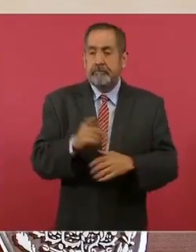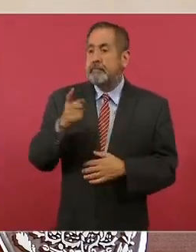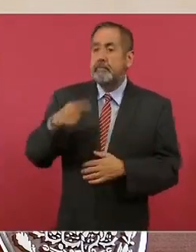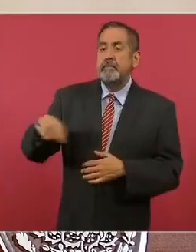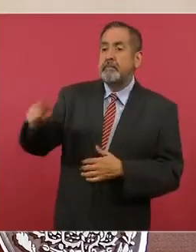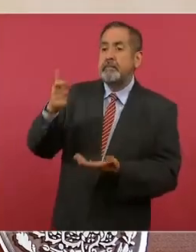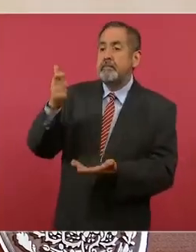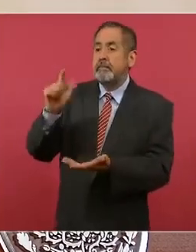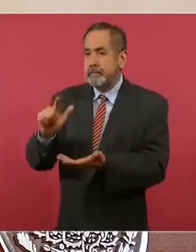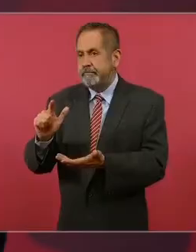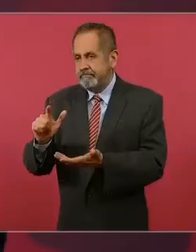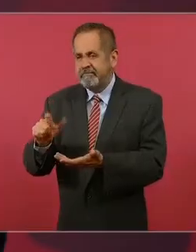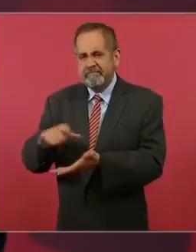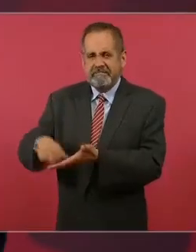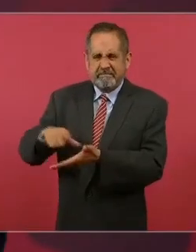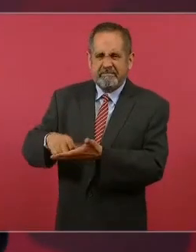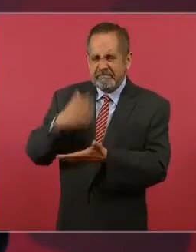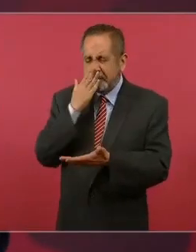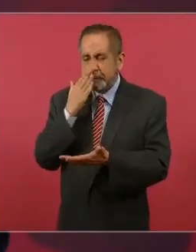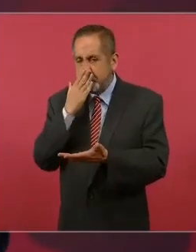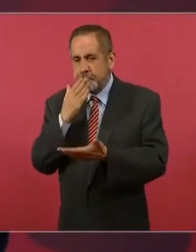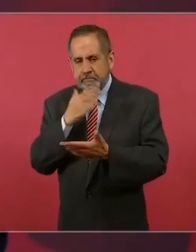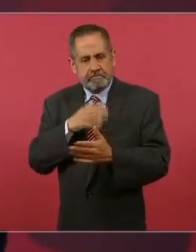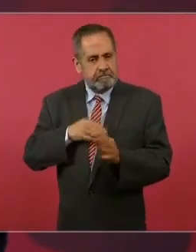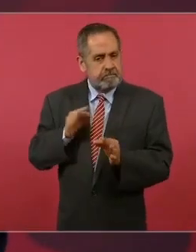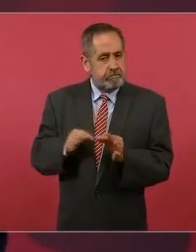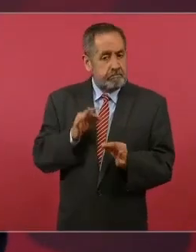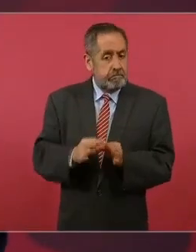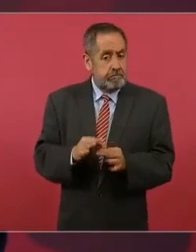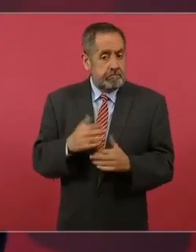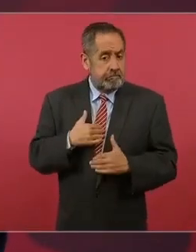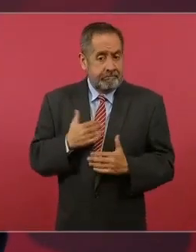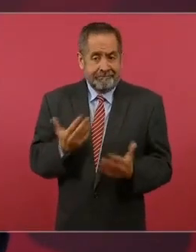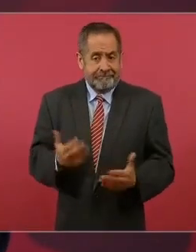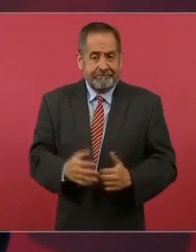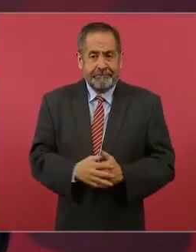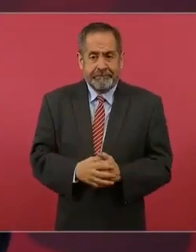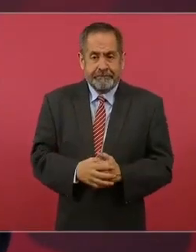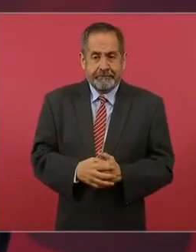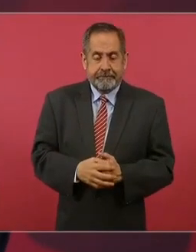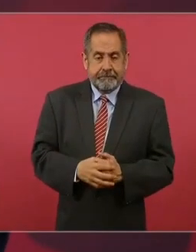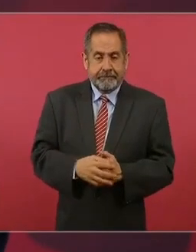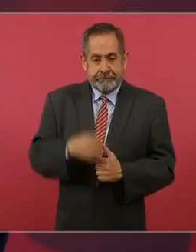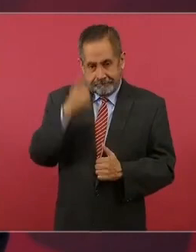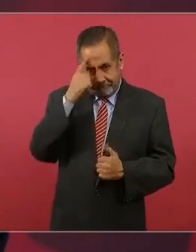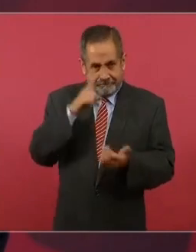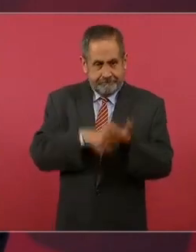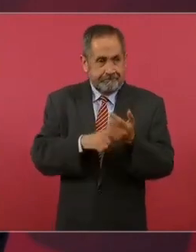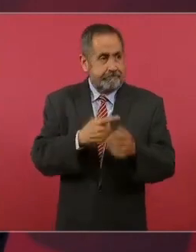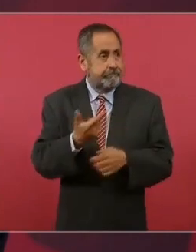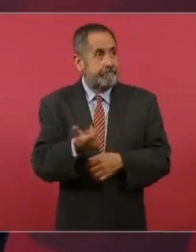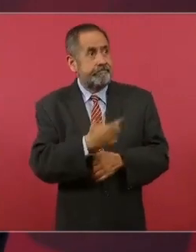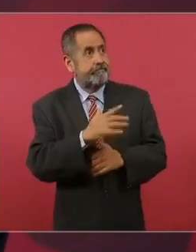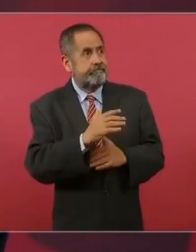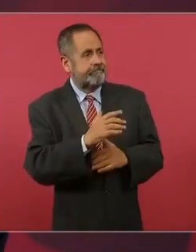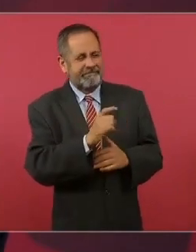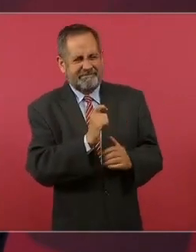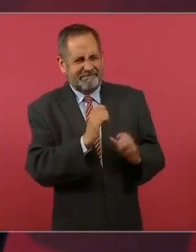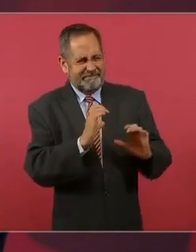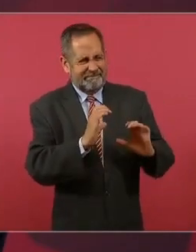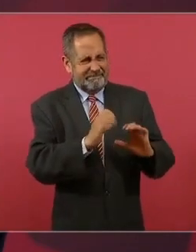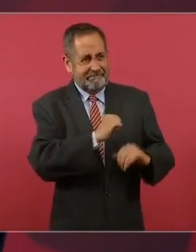para cumplir nuestro compromiso y también para control de inflación.